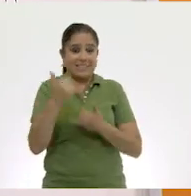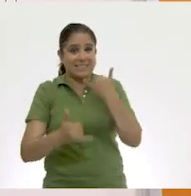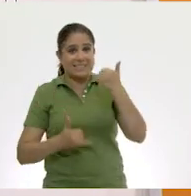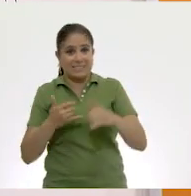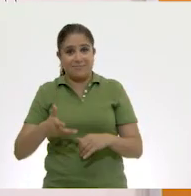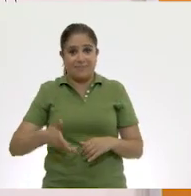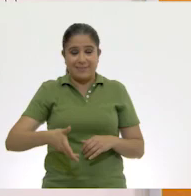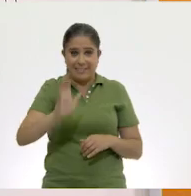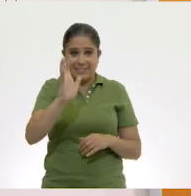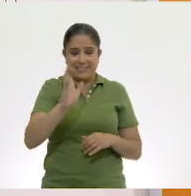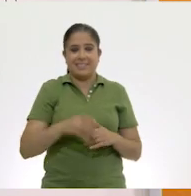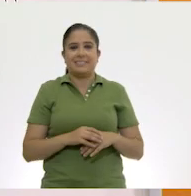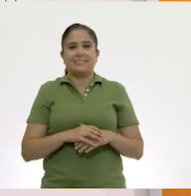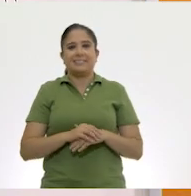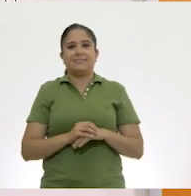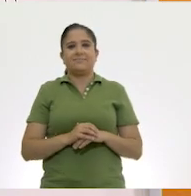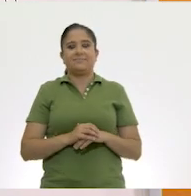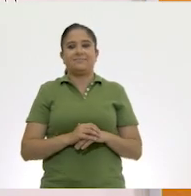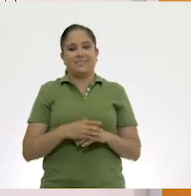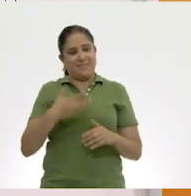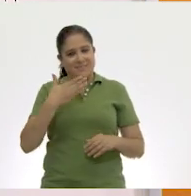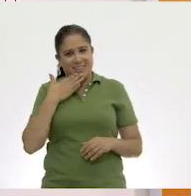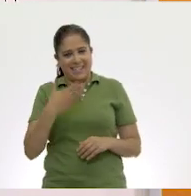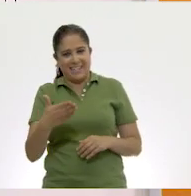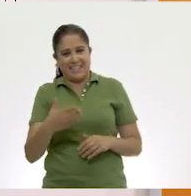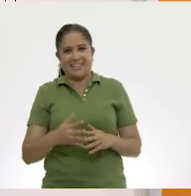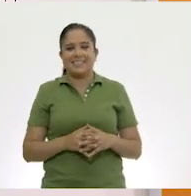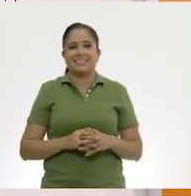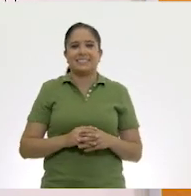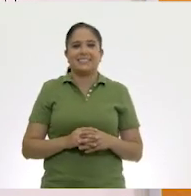sí muy bien